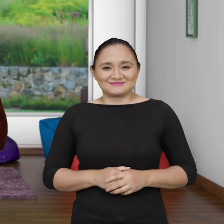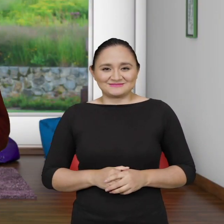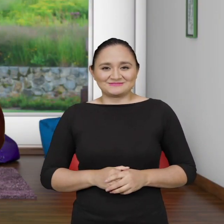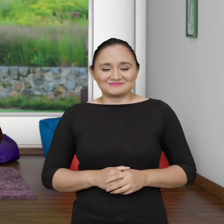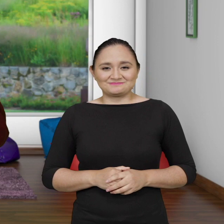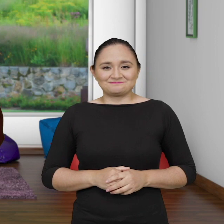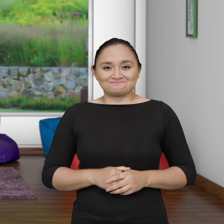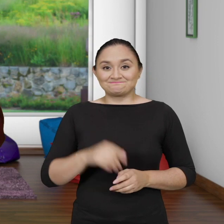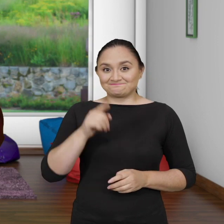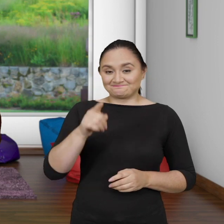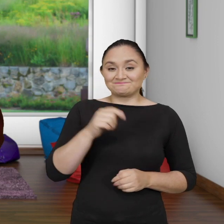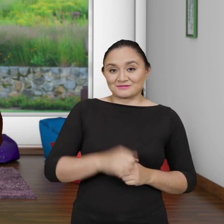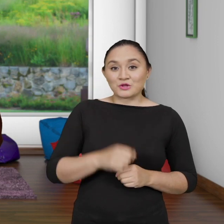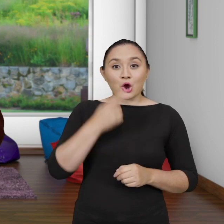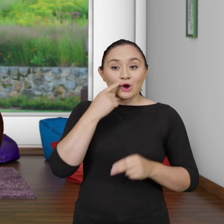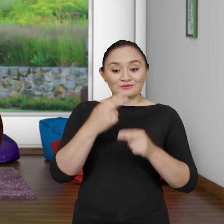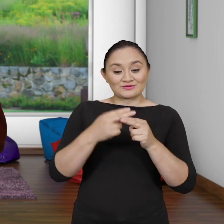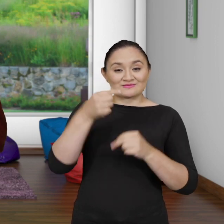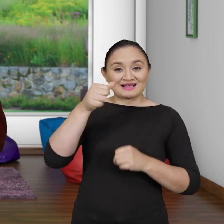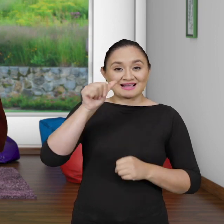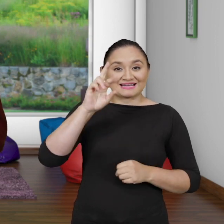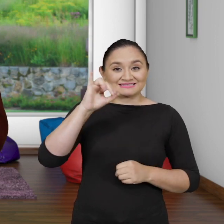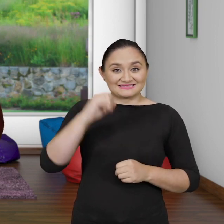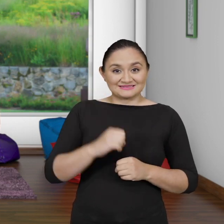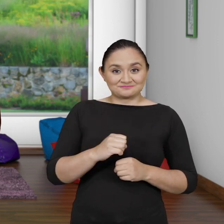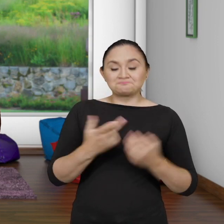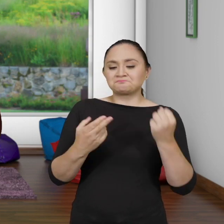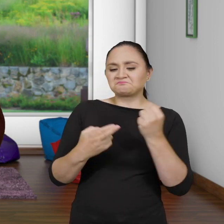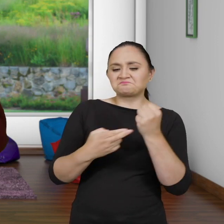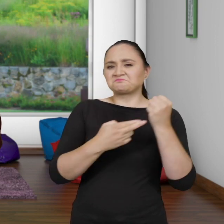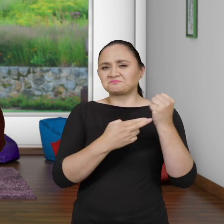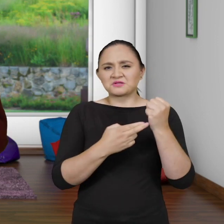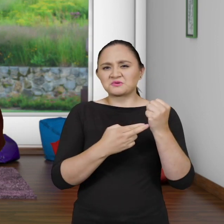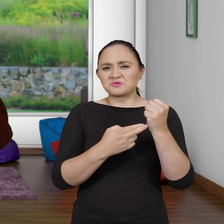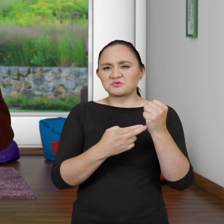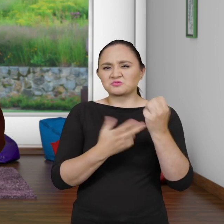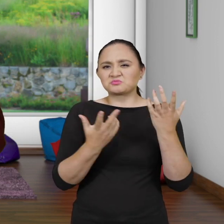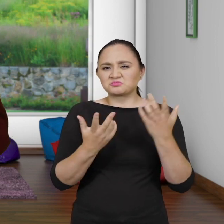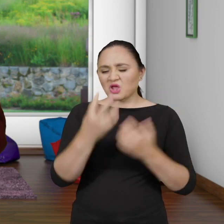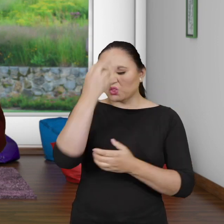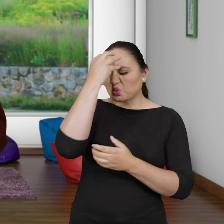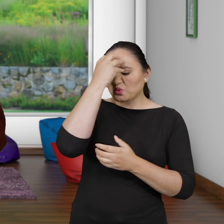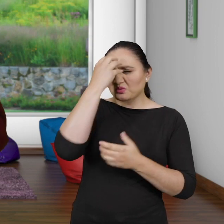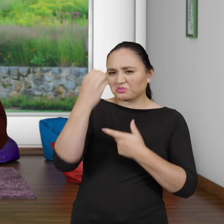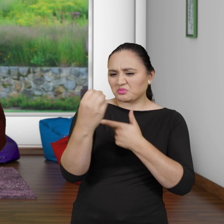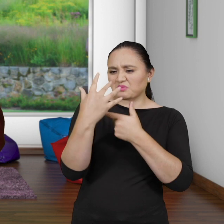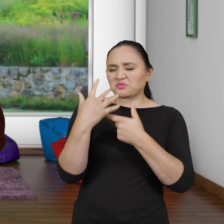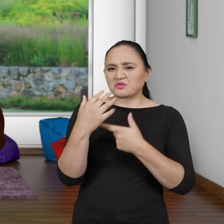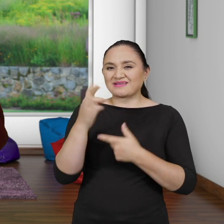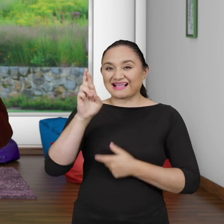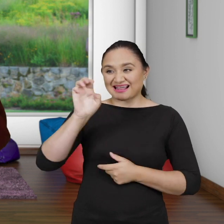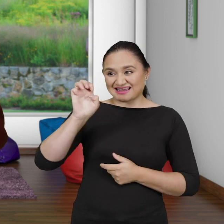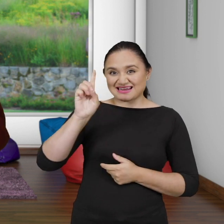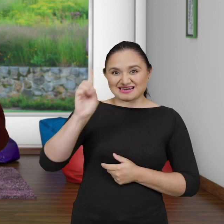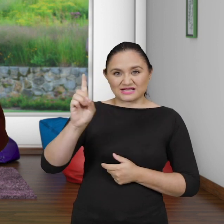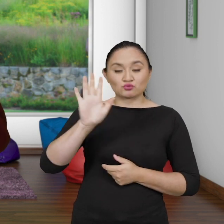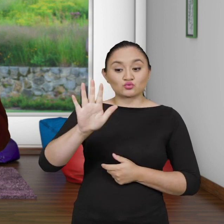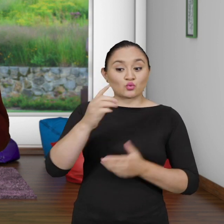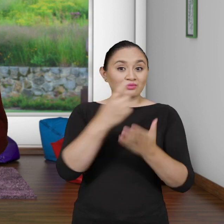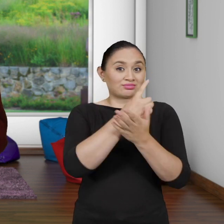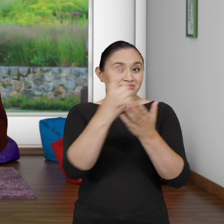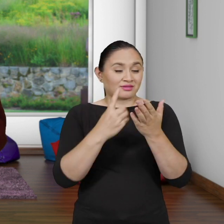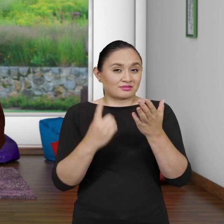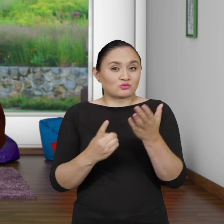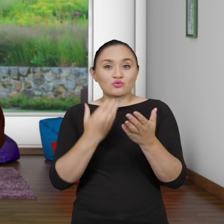chicos. Según el autor García, los recursos educativos digitales, RED, son todos los materiales digitales cuyo diseño tiene